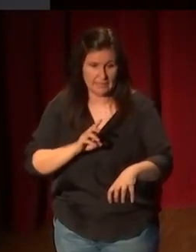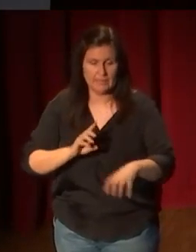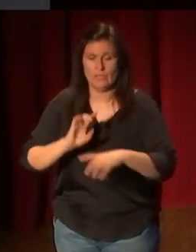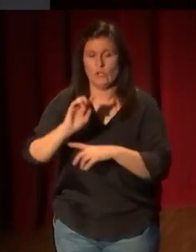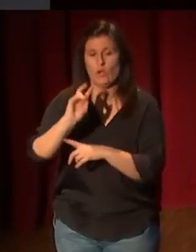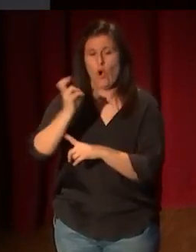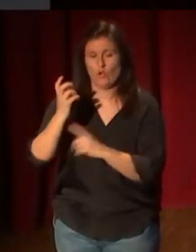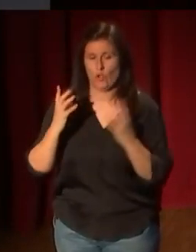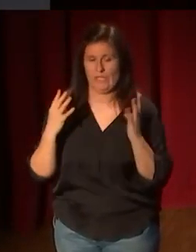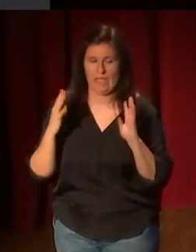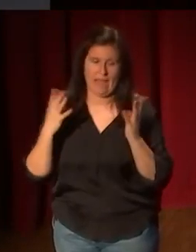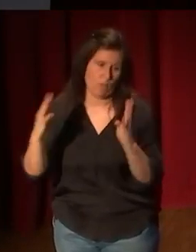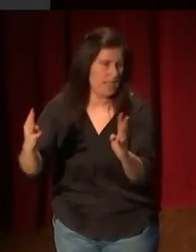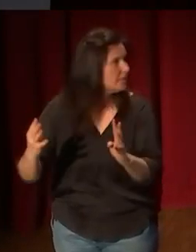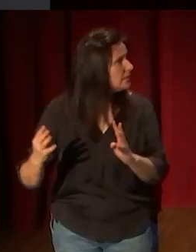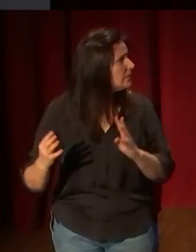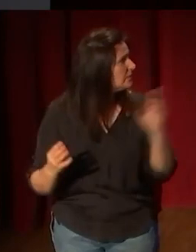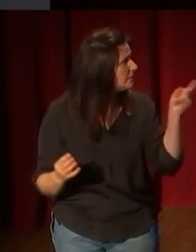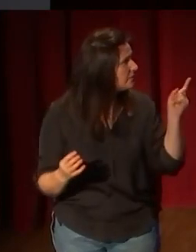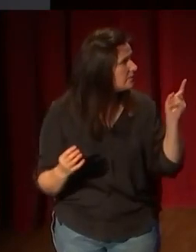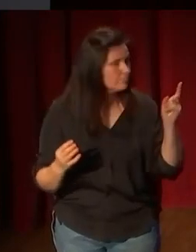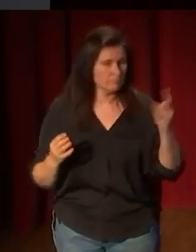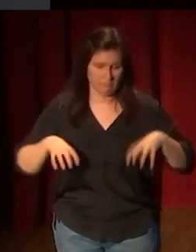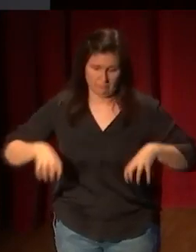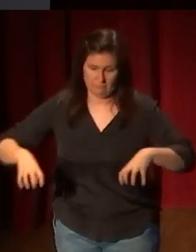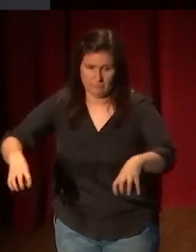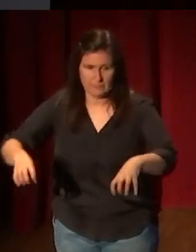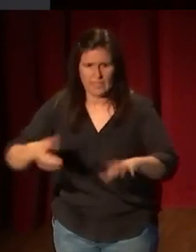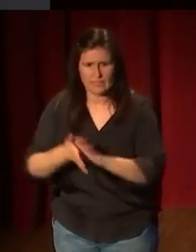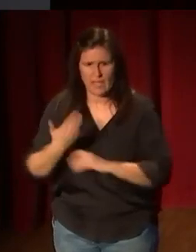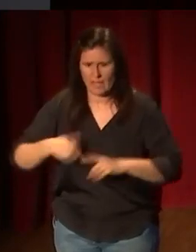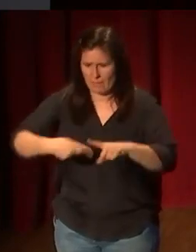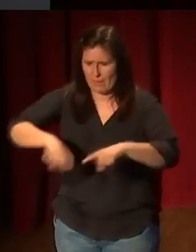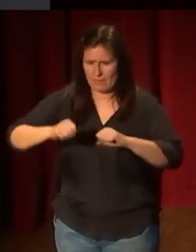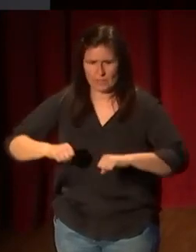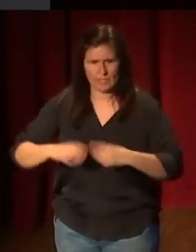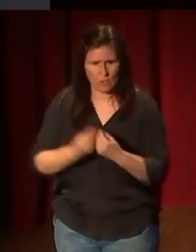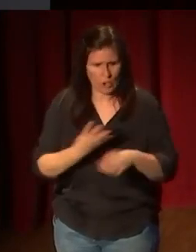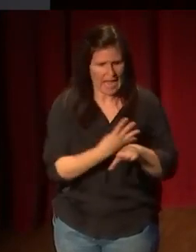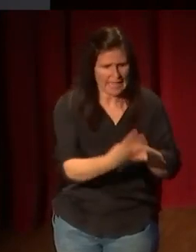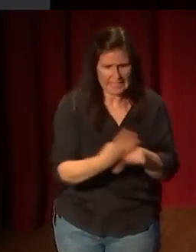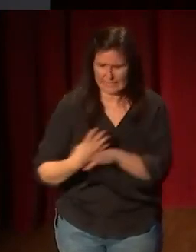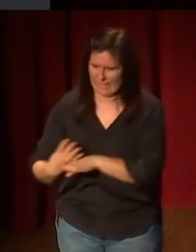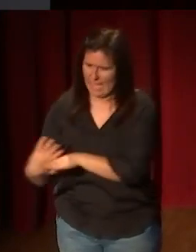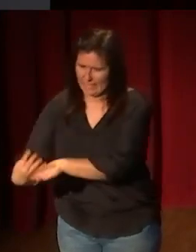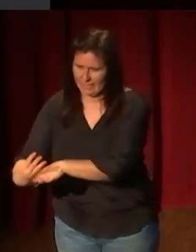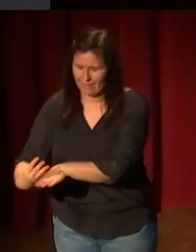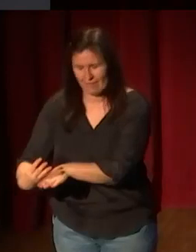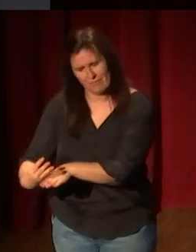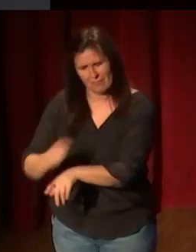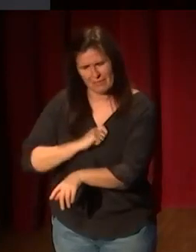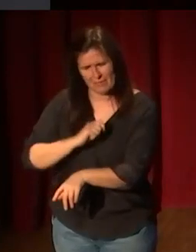la imagen de la plaza mayor ajardinada que quizás nos produce una cierta nostalgia